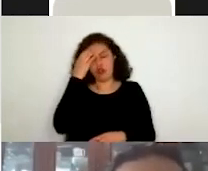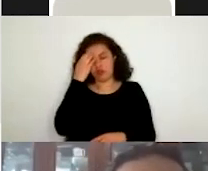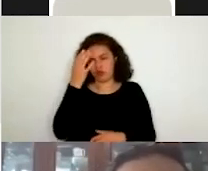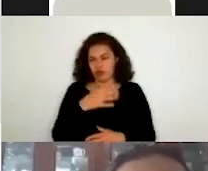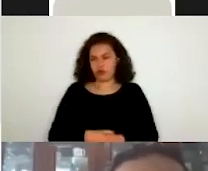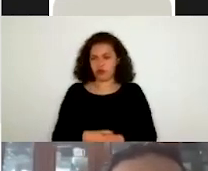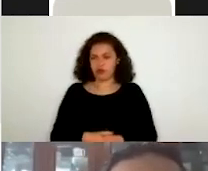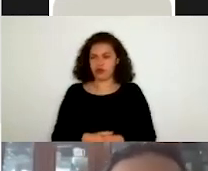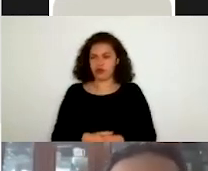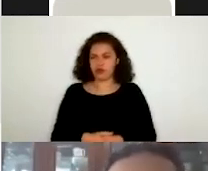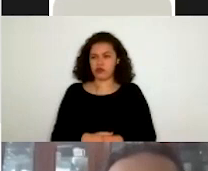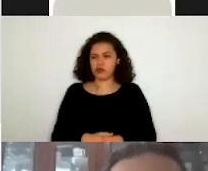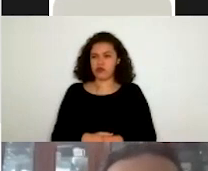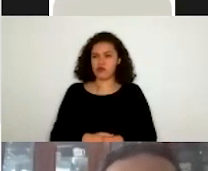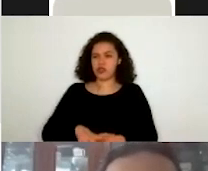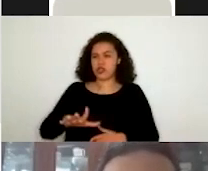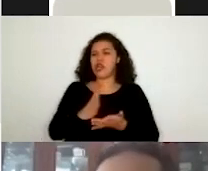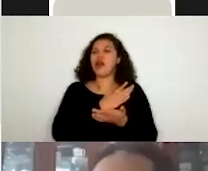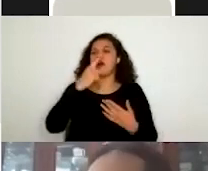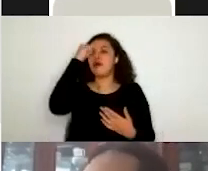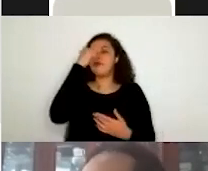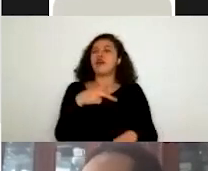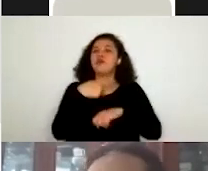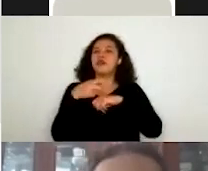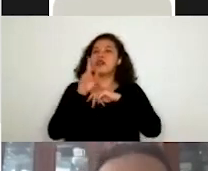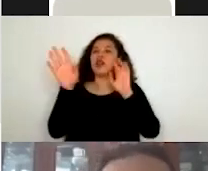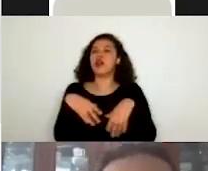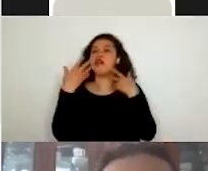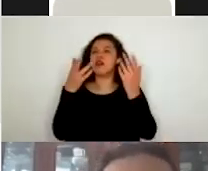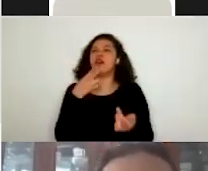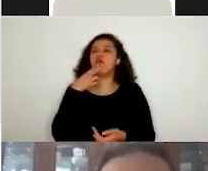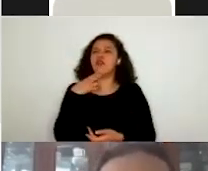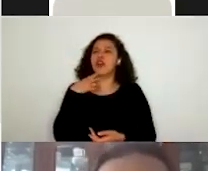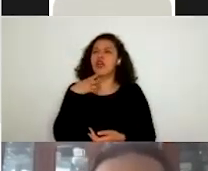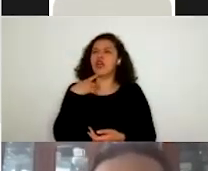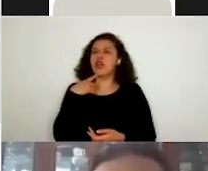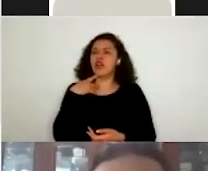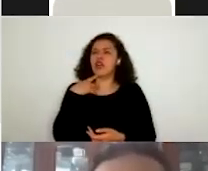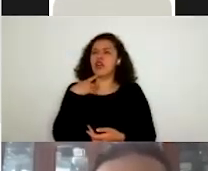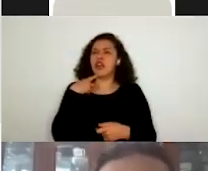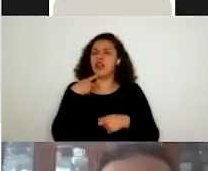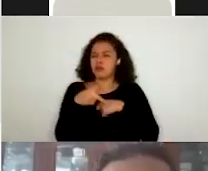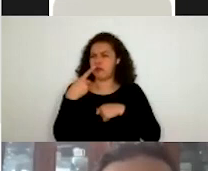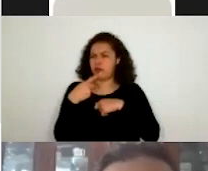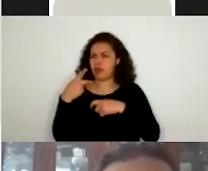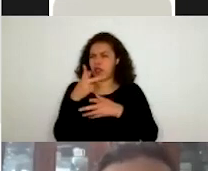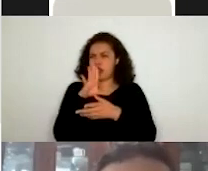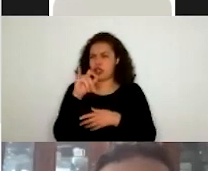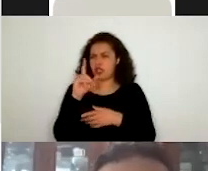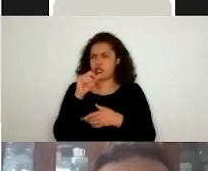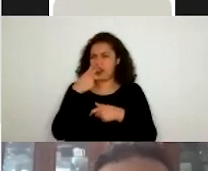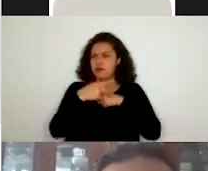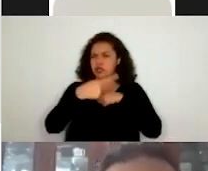Y además, para los riesgos externos, se va a utilizar el Atlas de Riesgos de la Ciudad de México.